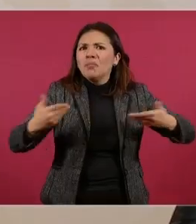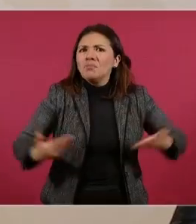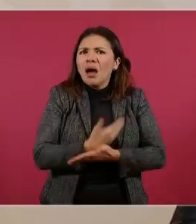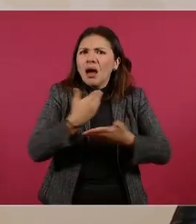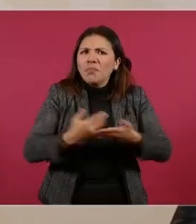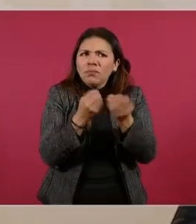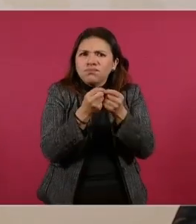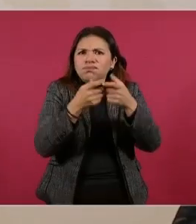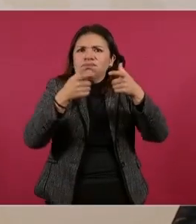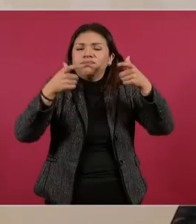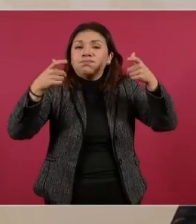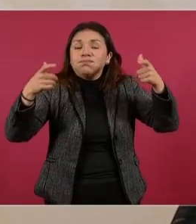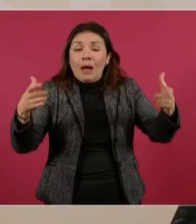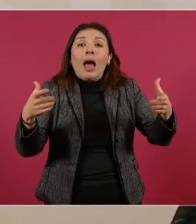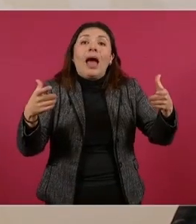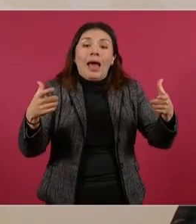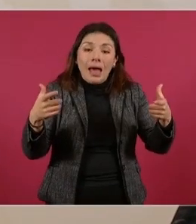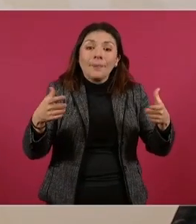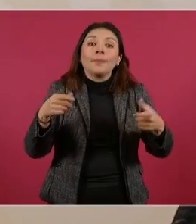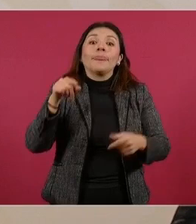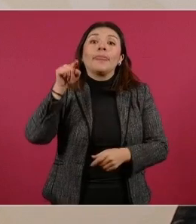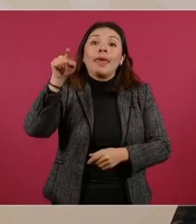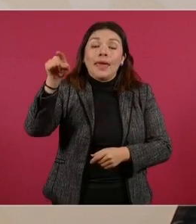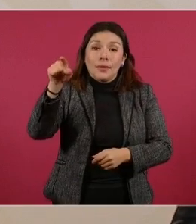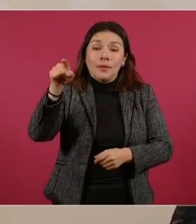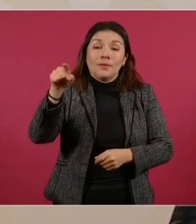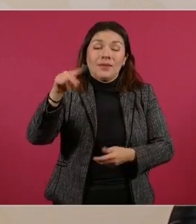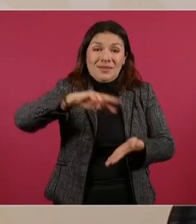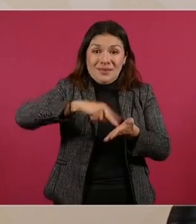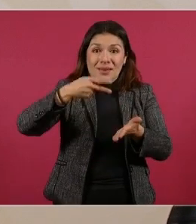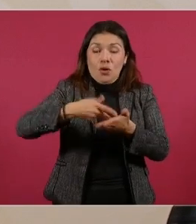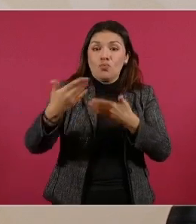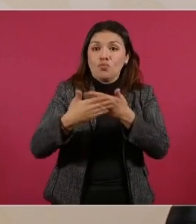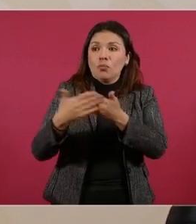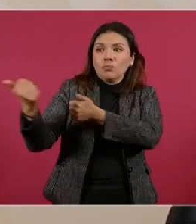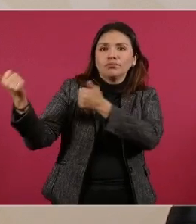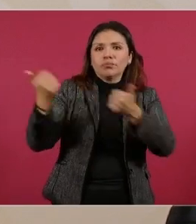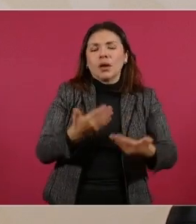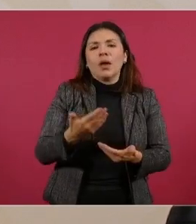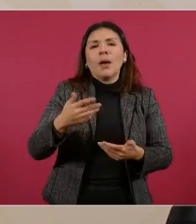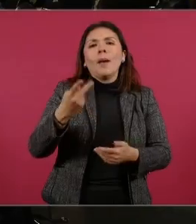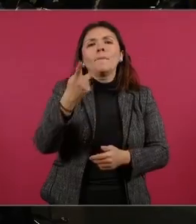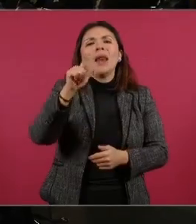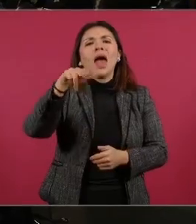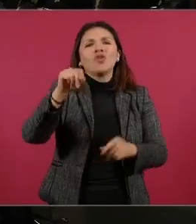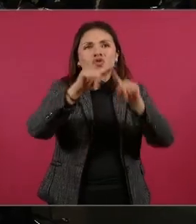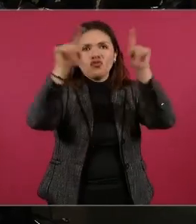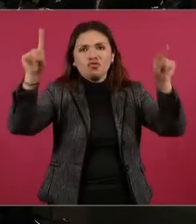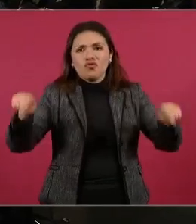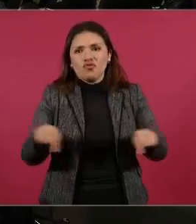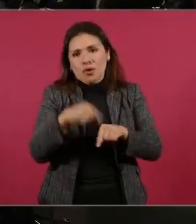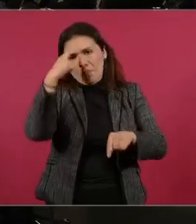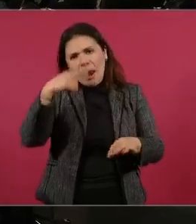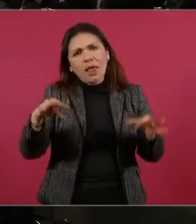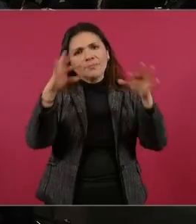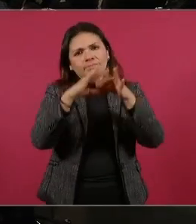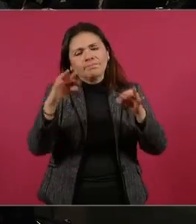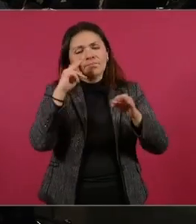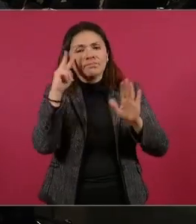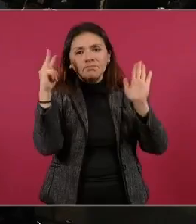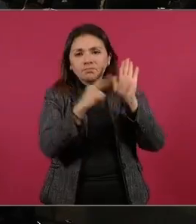Nogales y ellos van a traer los planos cuando expongan